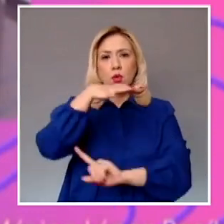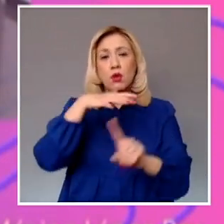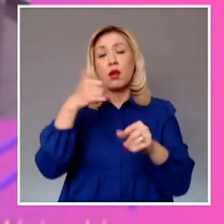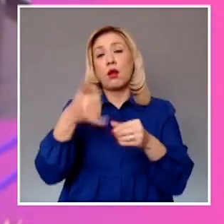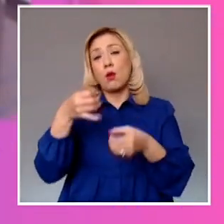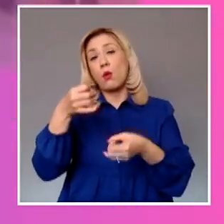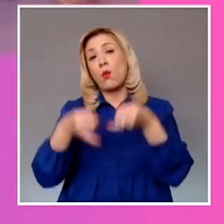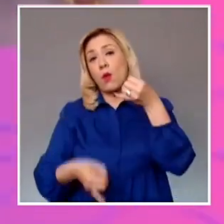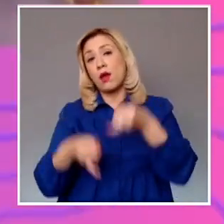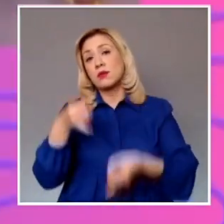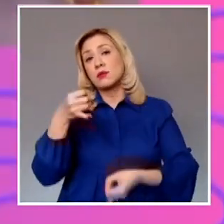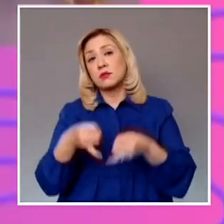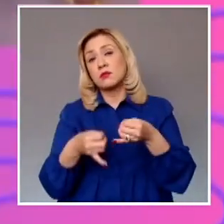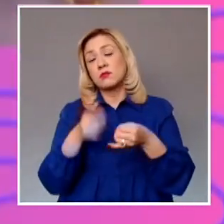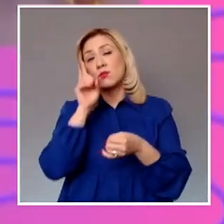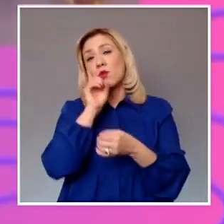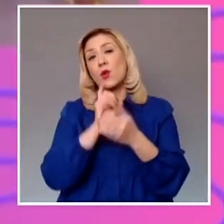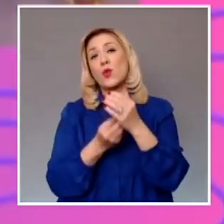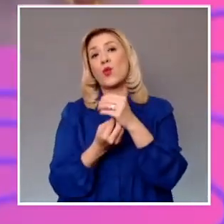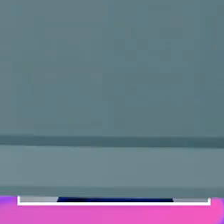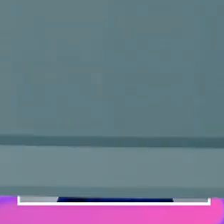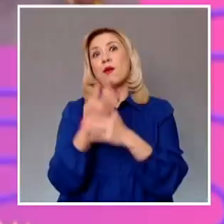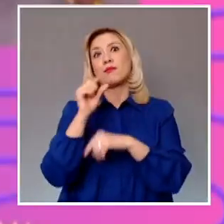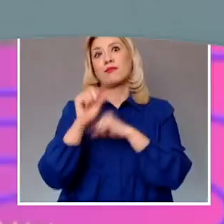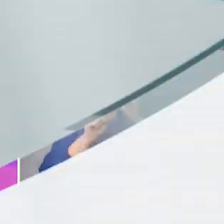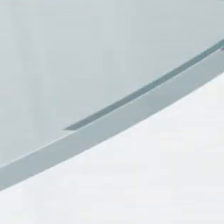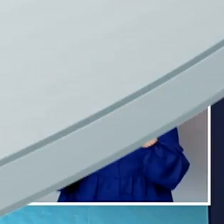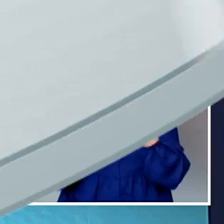la nueva cara de la justicia laboral.